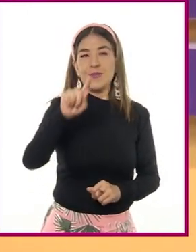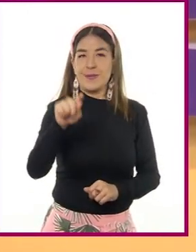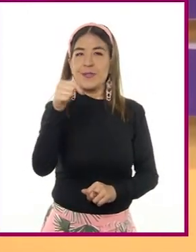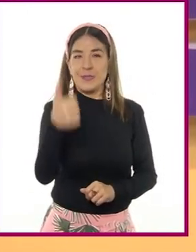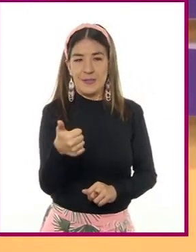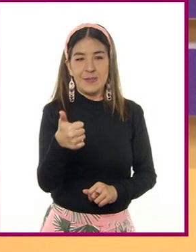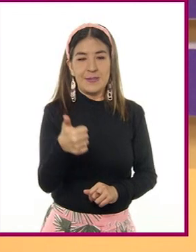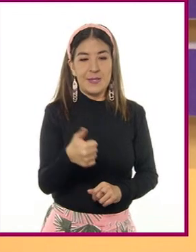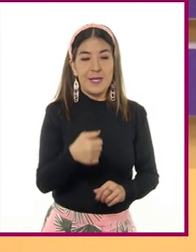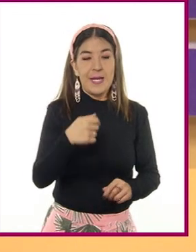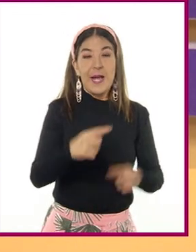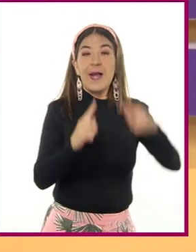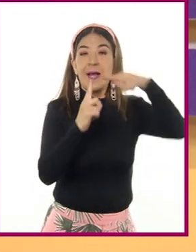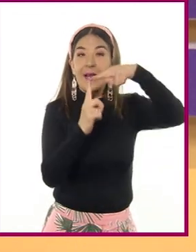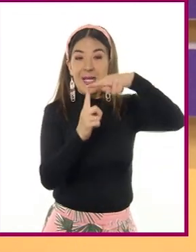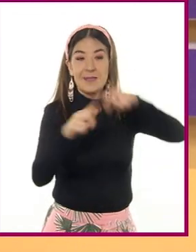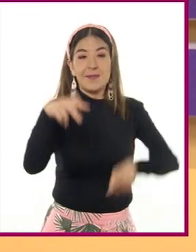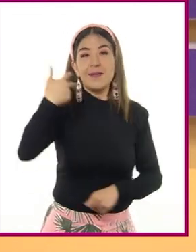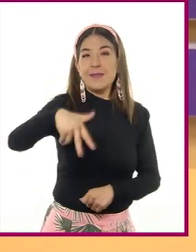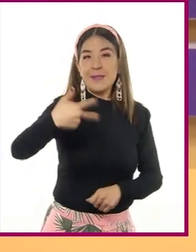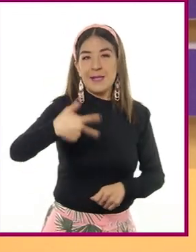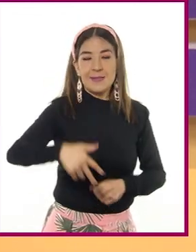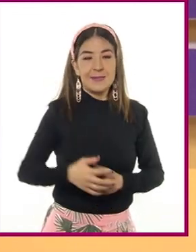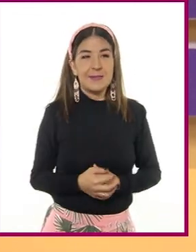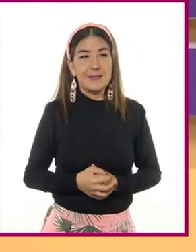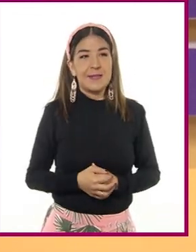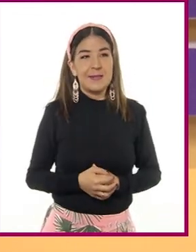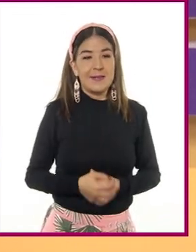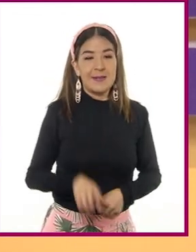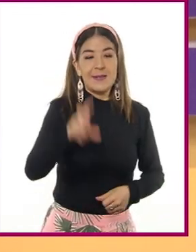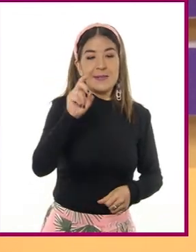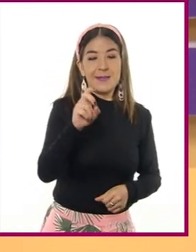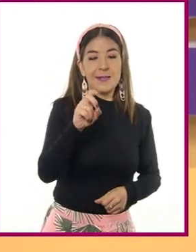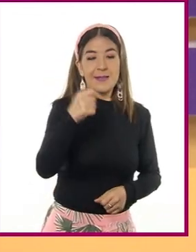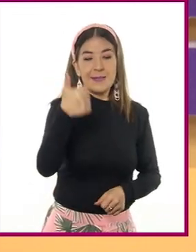476. Entre 13 son